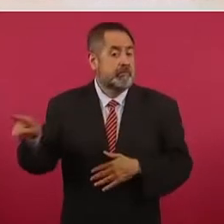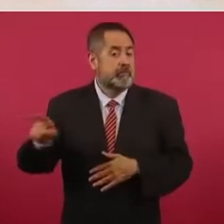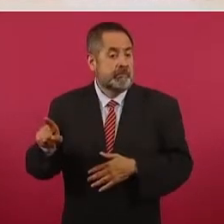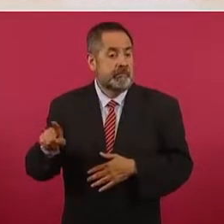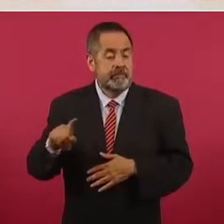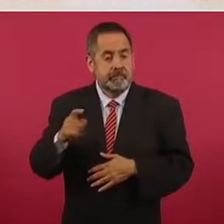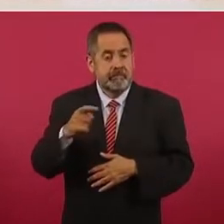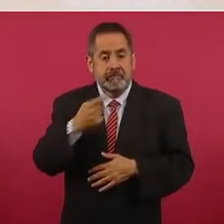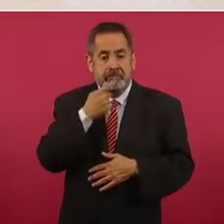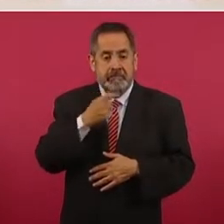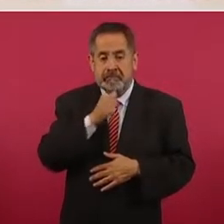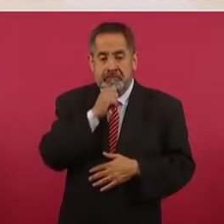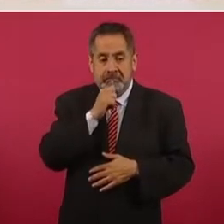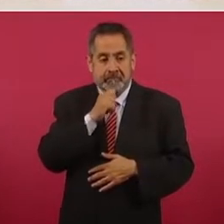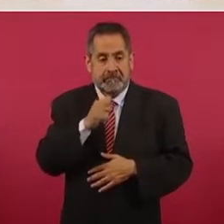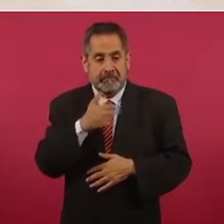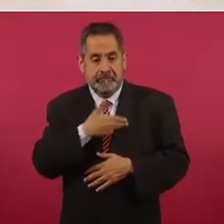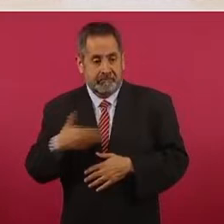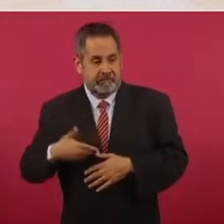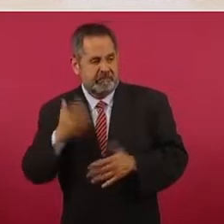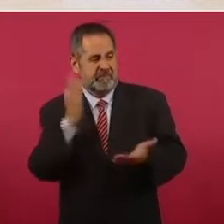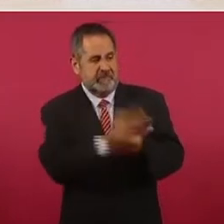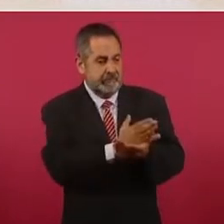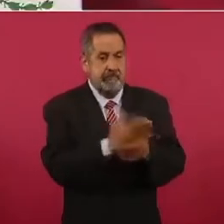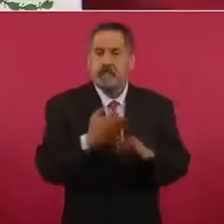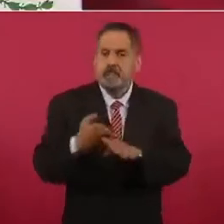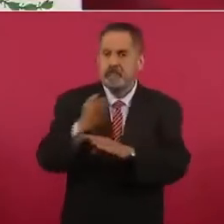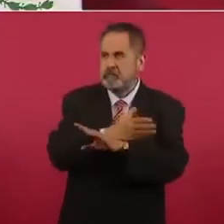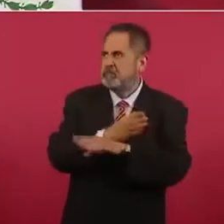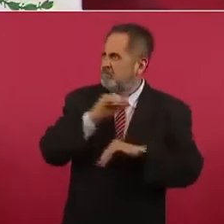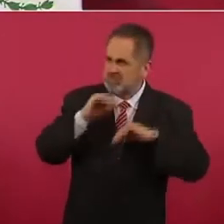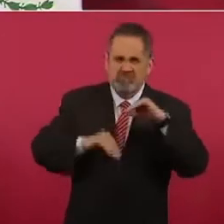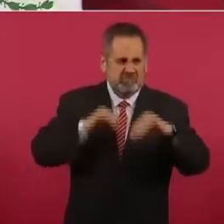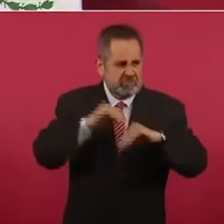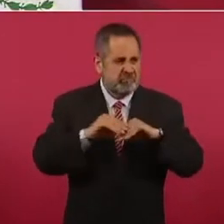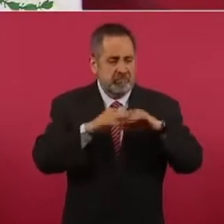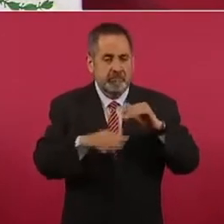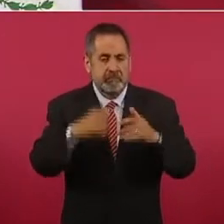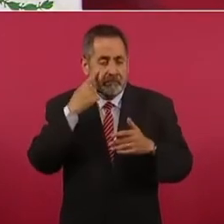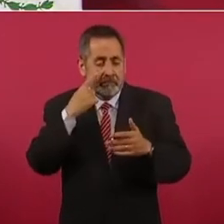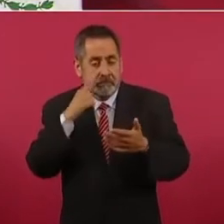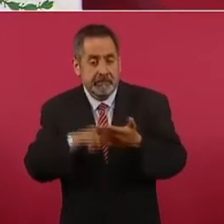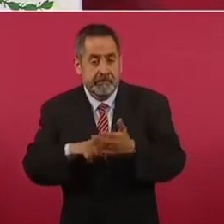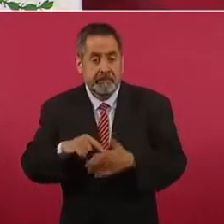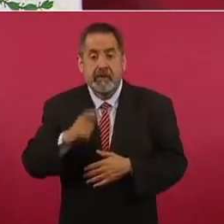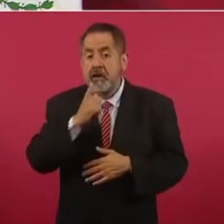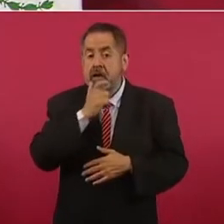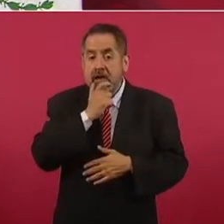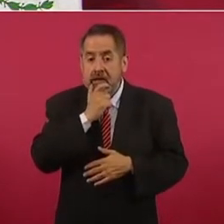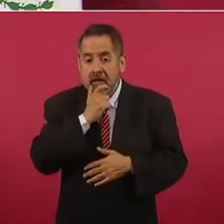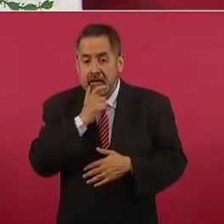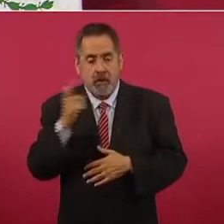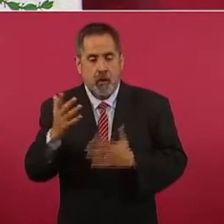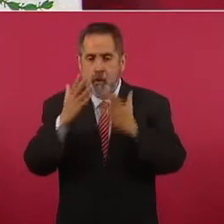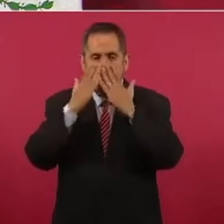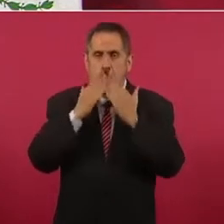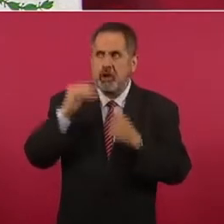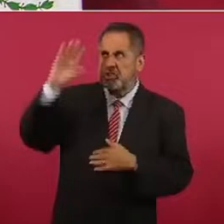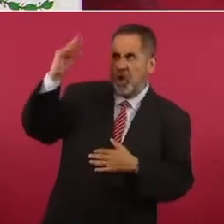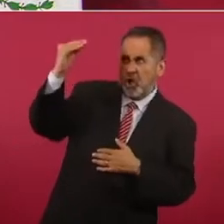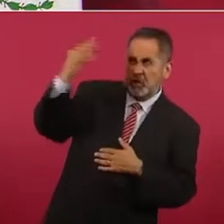se los fregara. O sea, fíjate lo afortunados que somos. Inglaterra, que no tiene nuestra